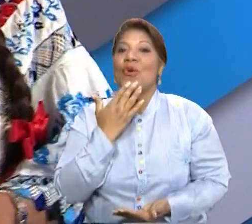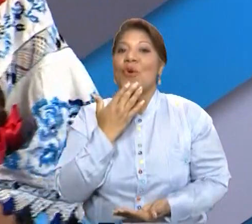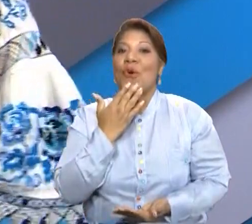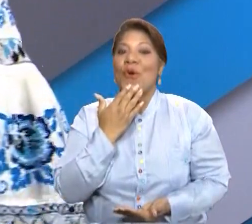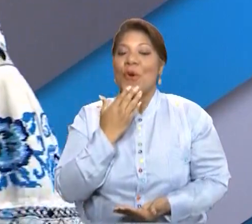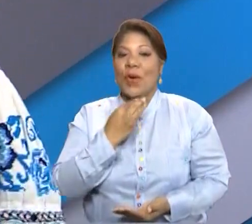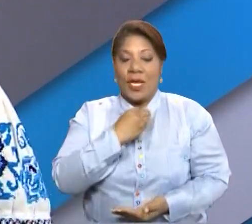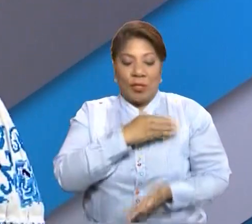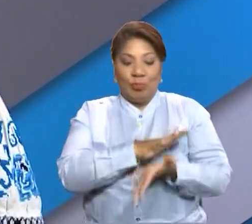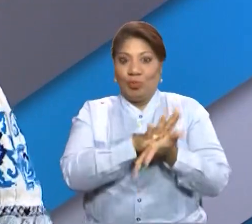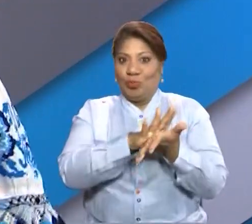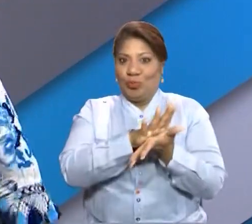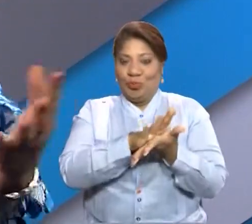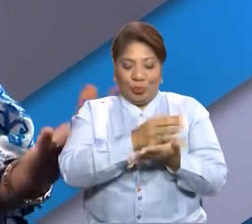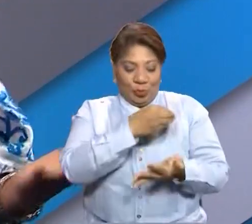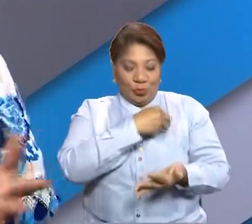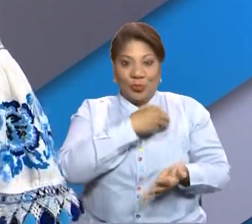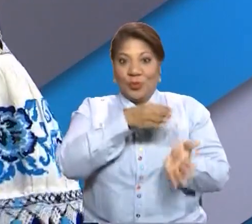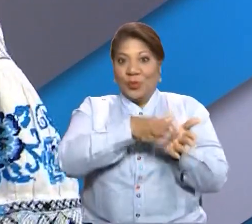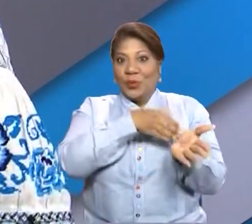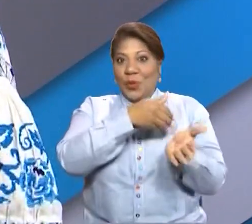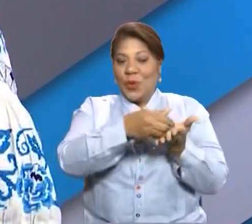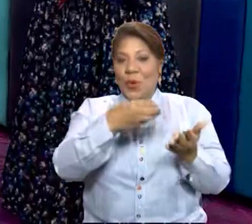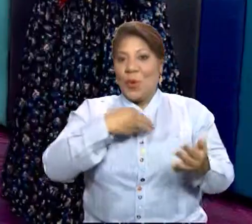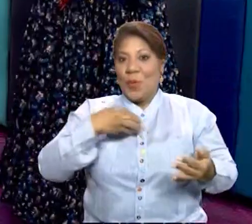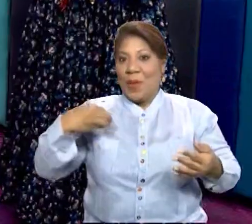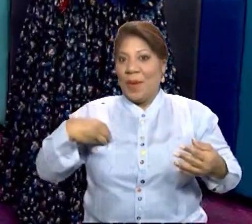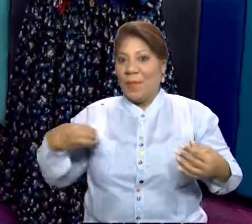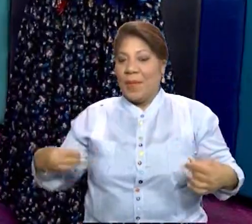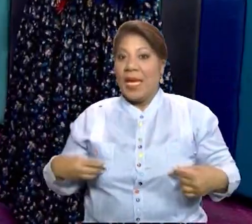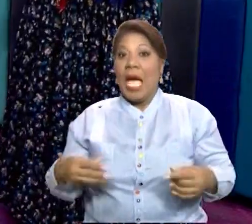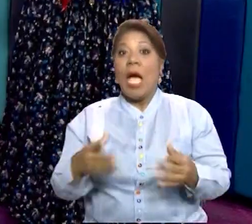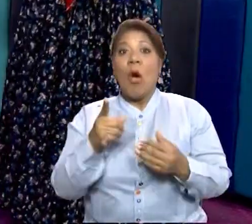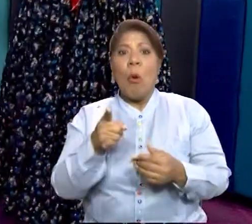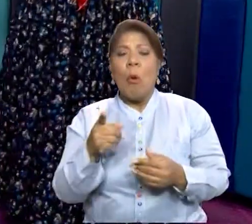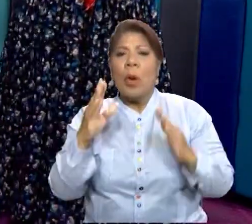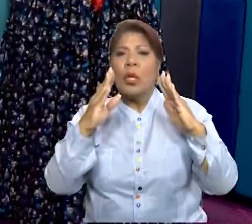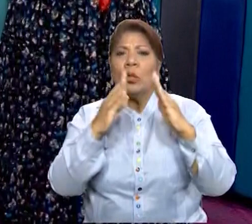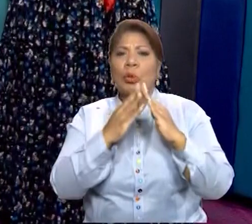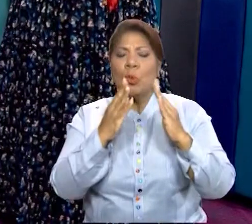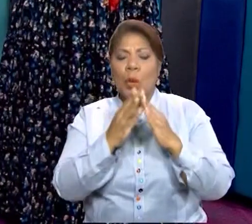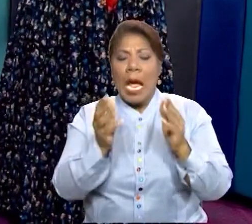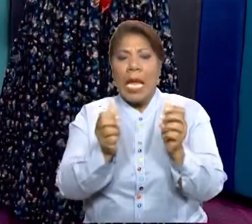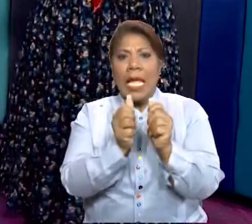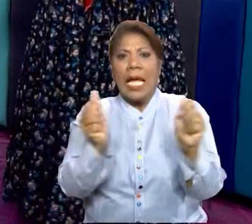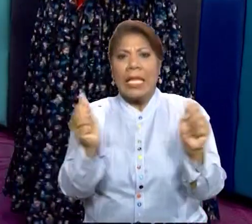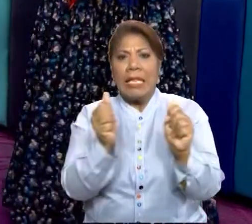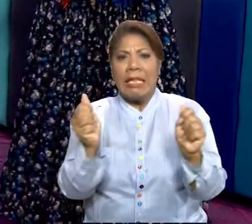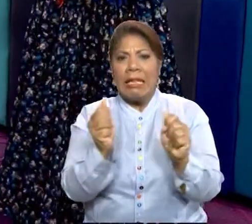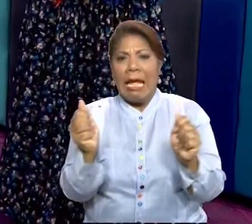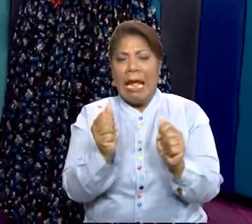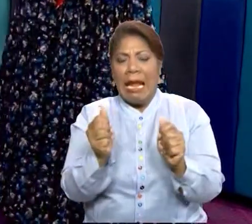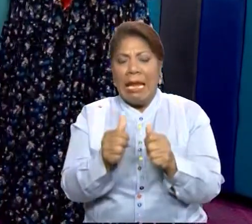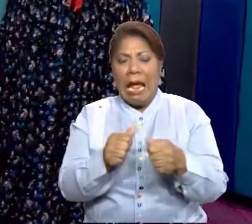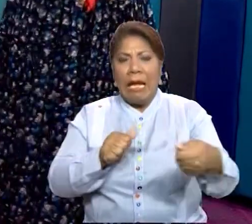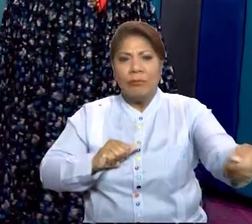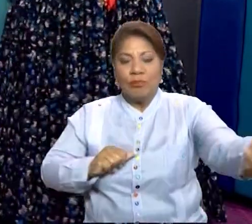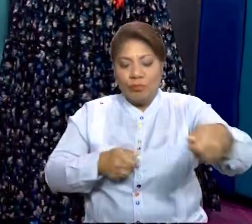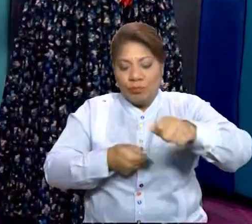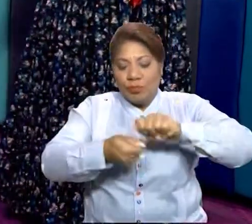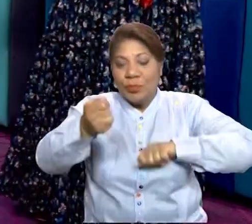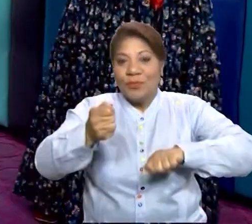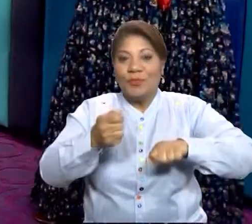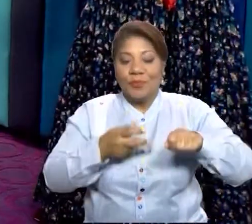colores y también diferentes colores de telas, de retacitos de tela que tengan en casa, también pueden